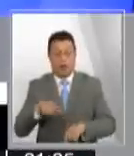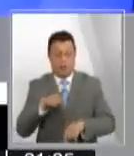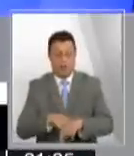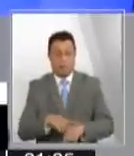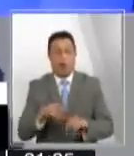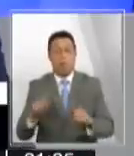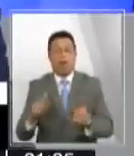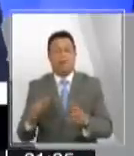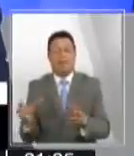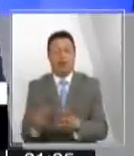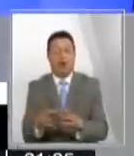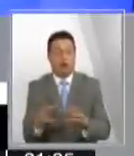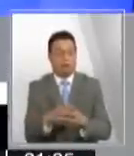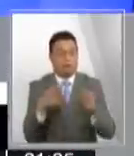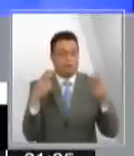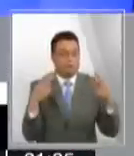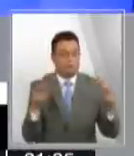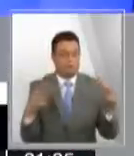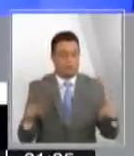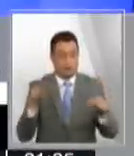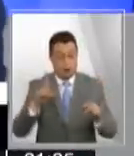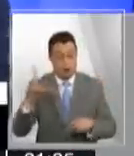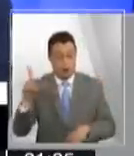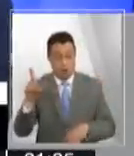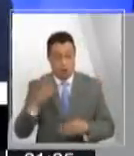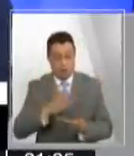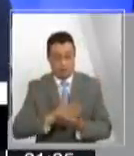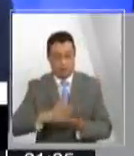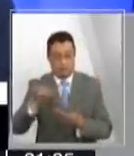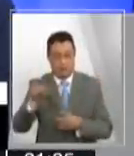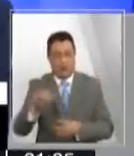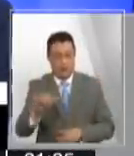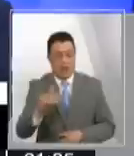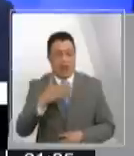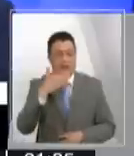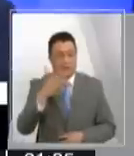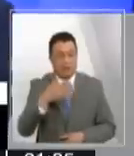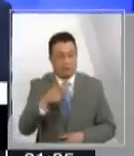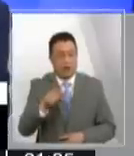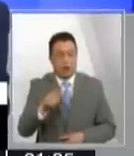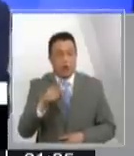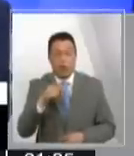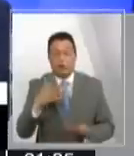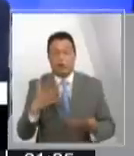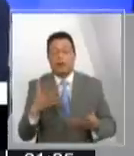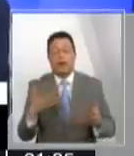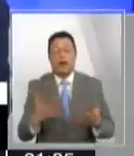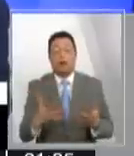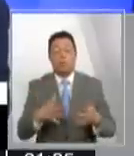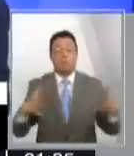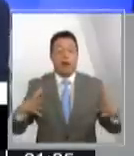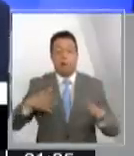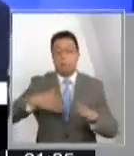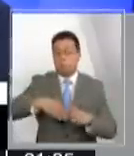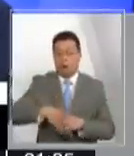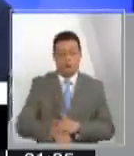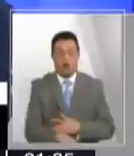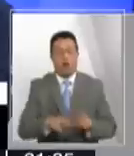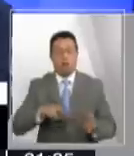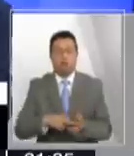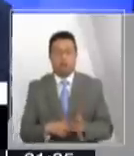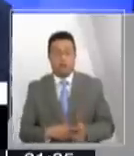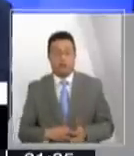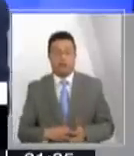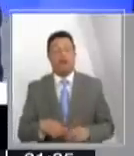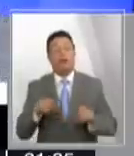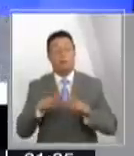partidos. Lo que vamos a tener a partir del lunes y estas declaraciones de estos días lo único que hacen es enfatizarlo. Es que el